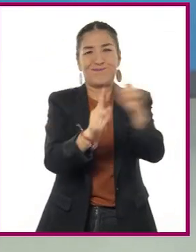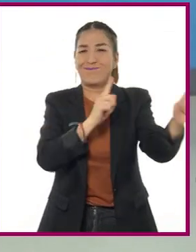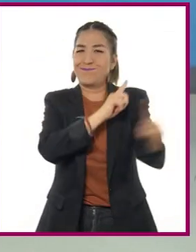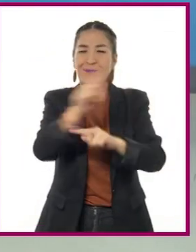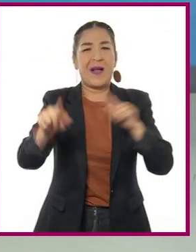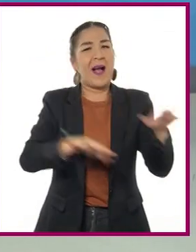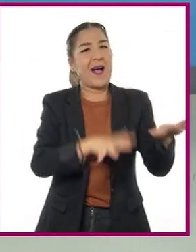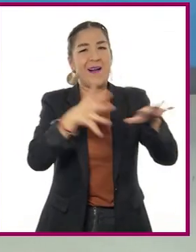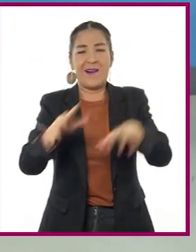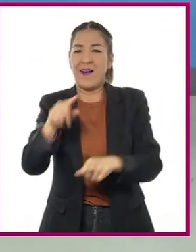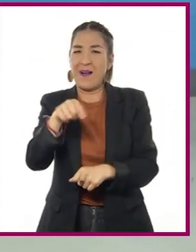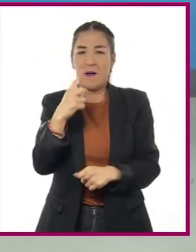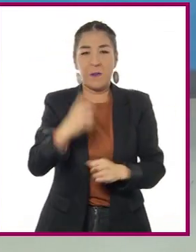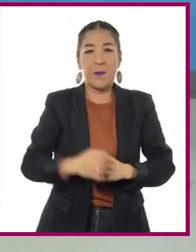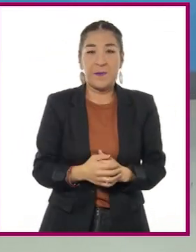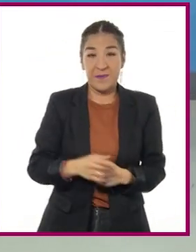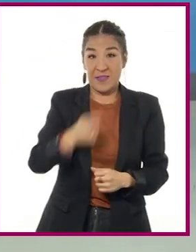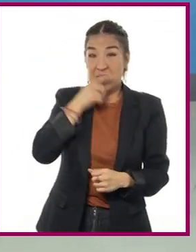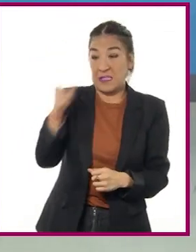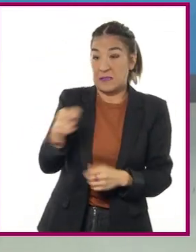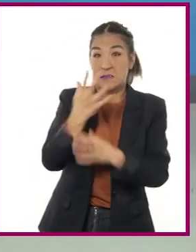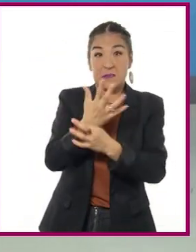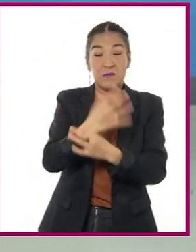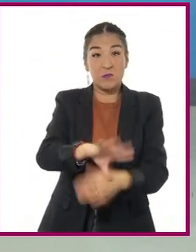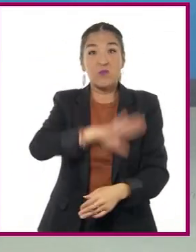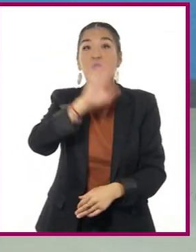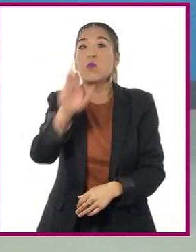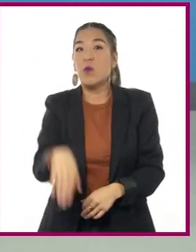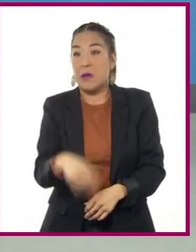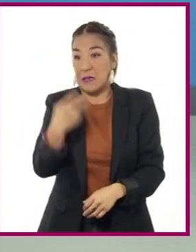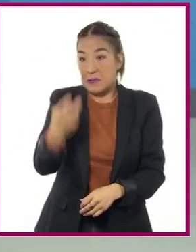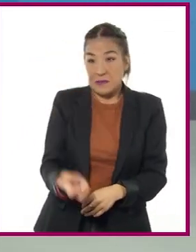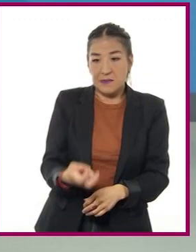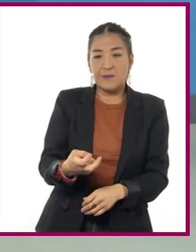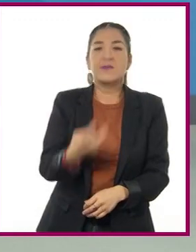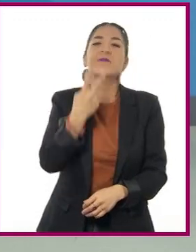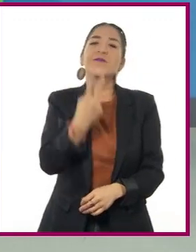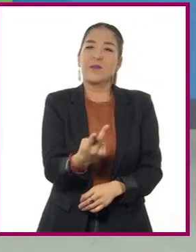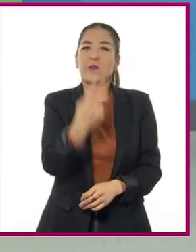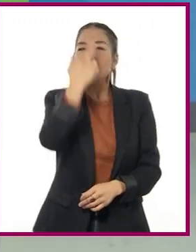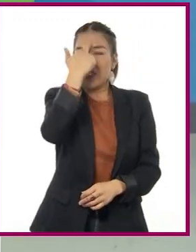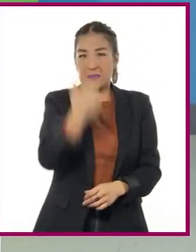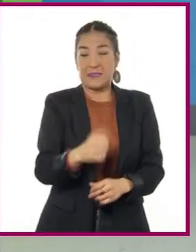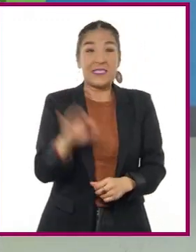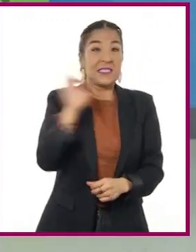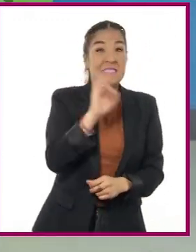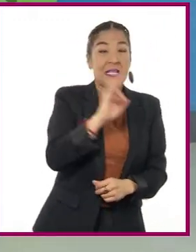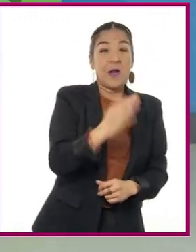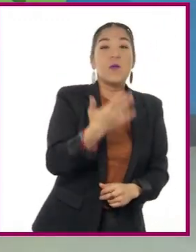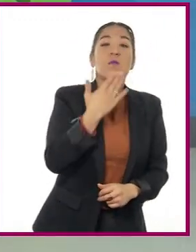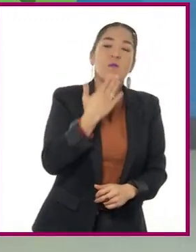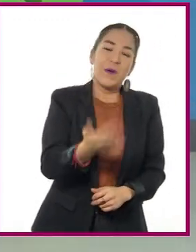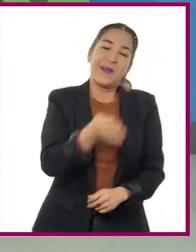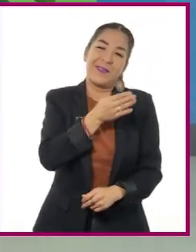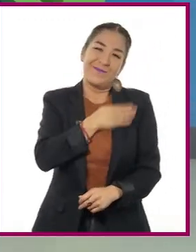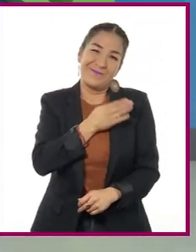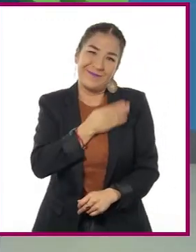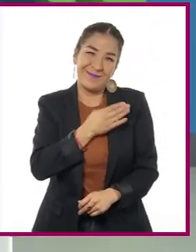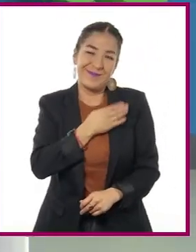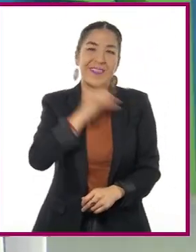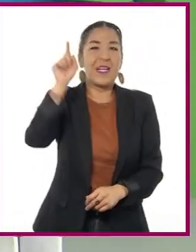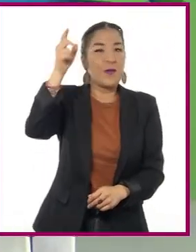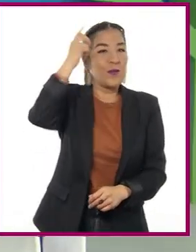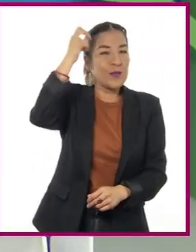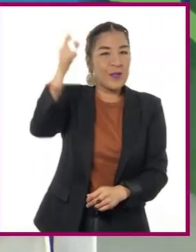Decían que quien así moría era por una de dos causas, o porque era muy bueno y por su bondad los